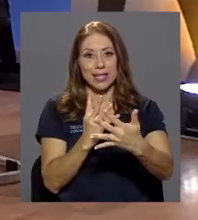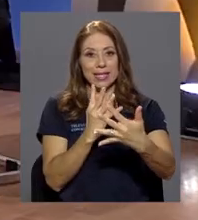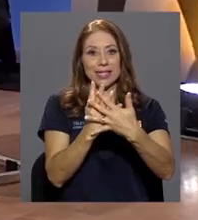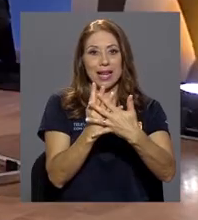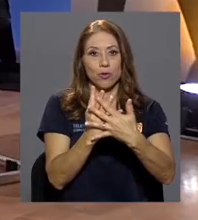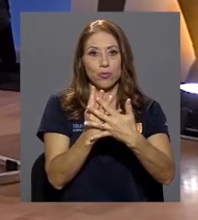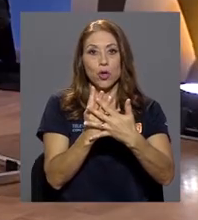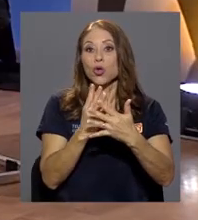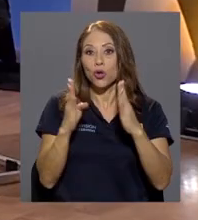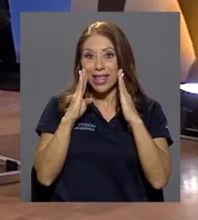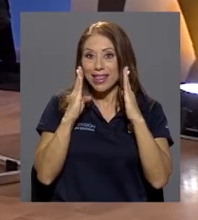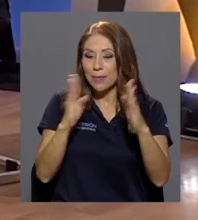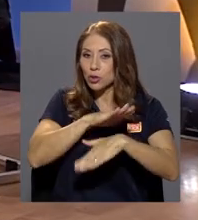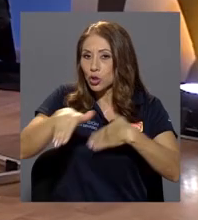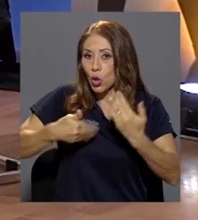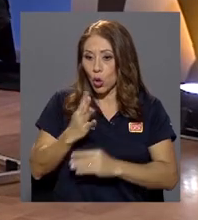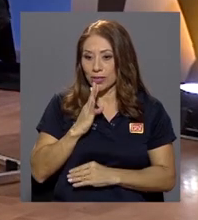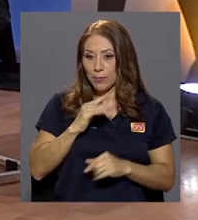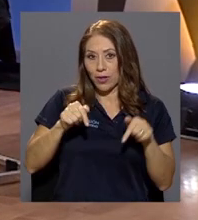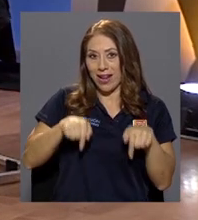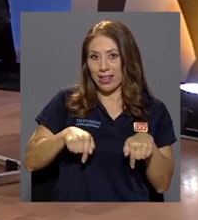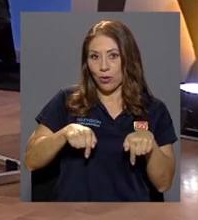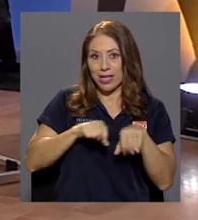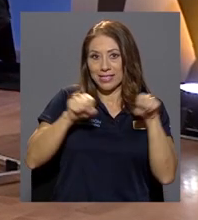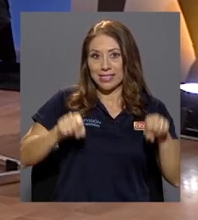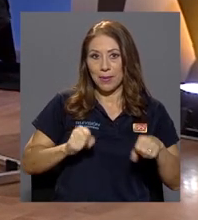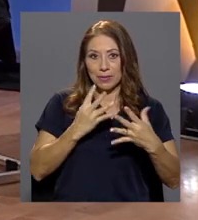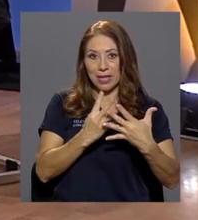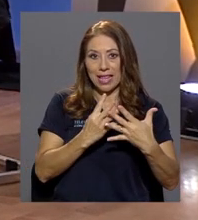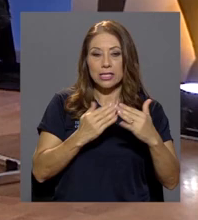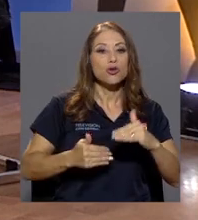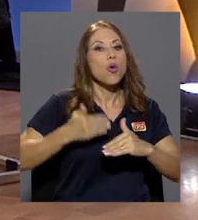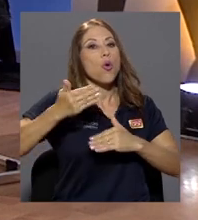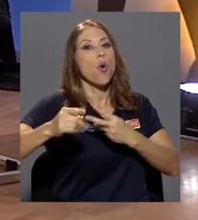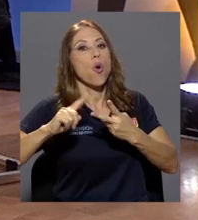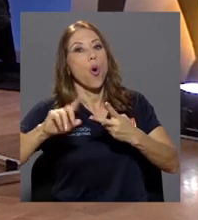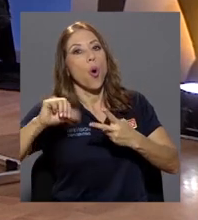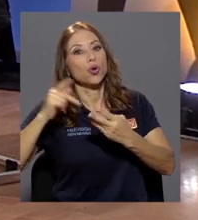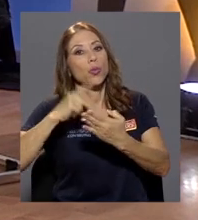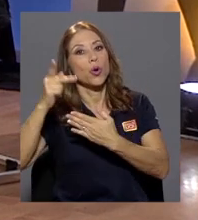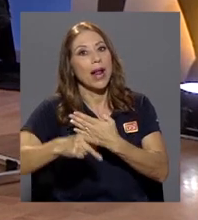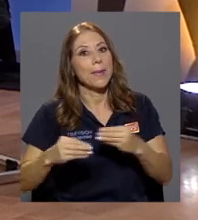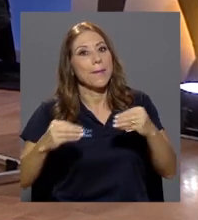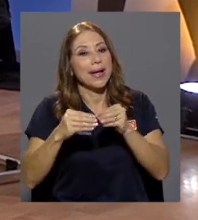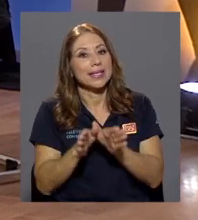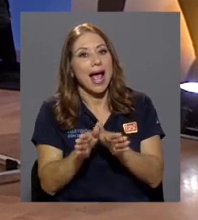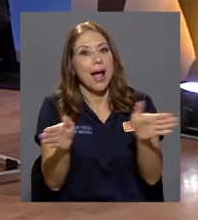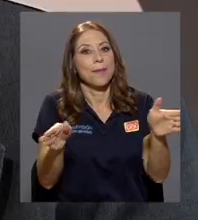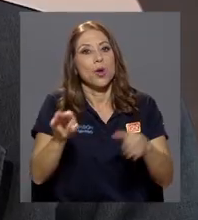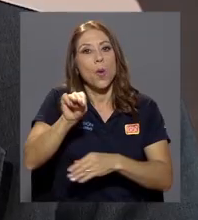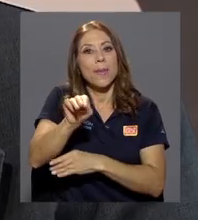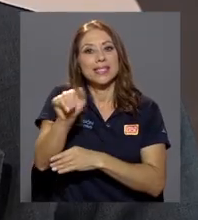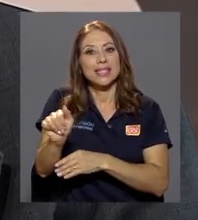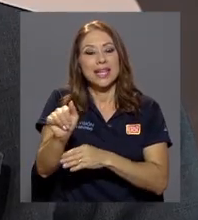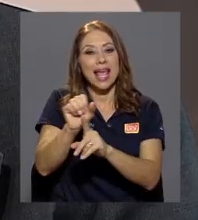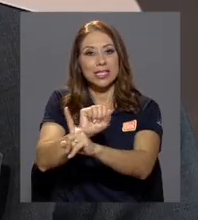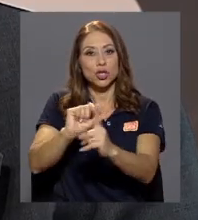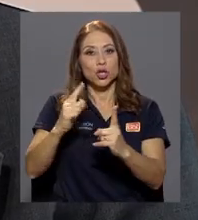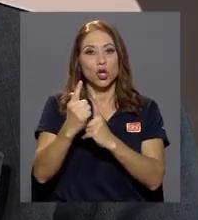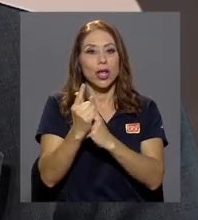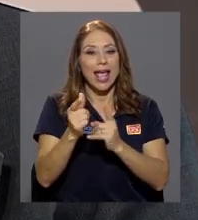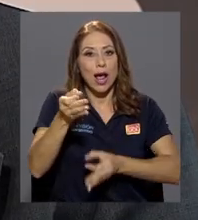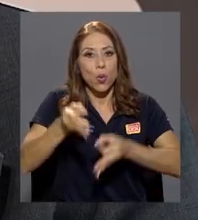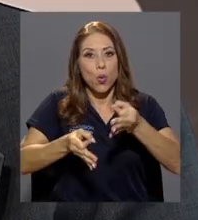todo lo que estamos hablando aquí de los sistemas penitenciarios y luego un programa ya bastante más amplio es un programa de maestría en sociología